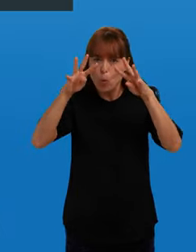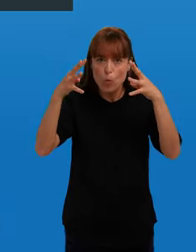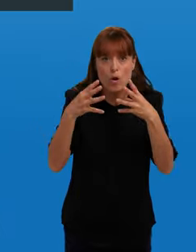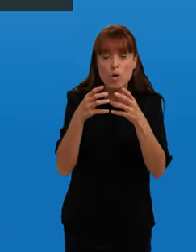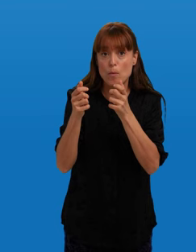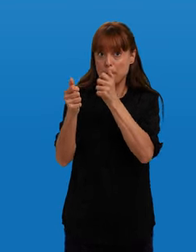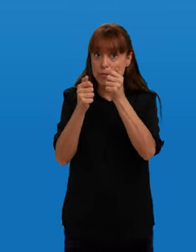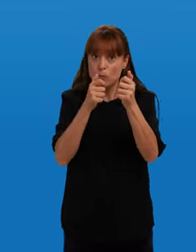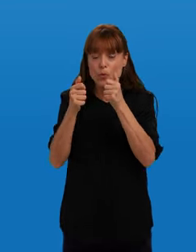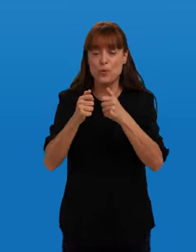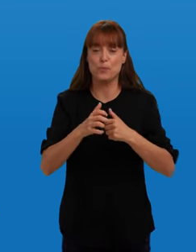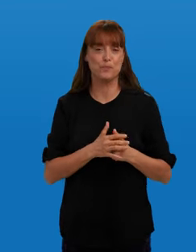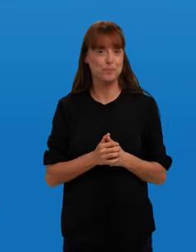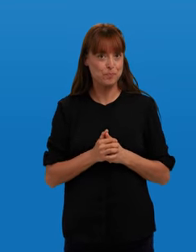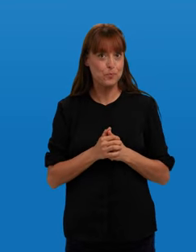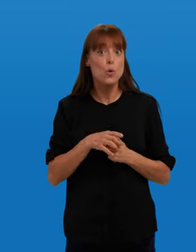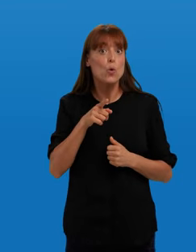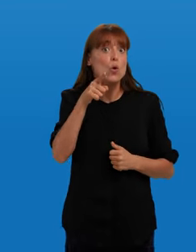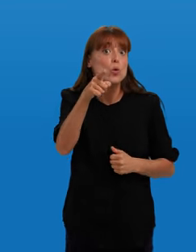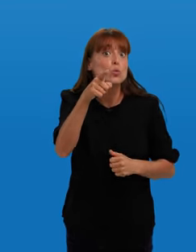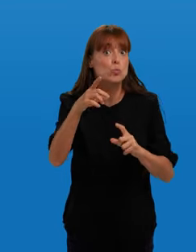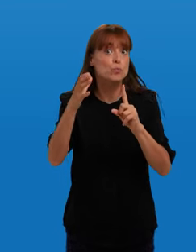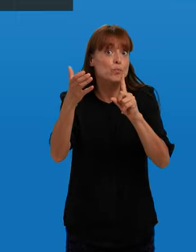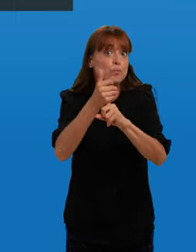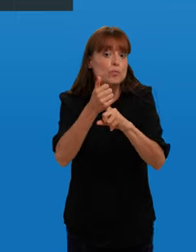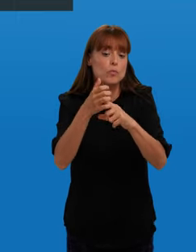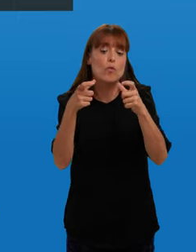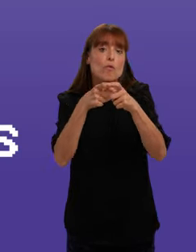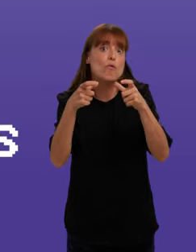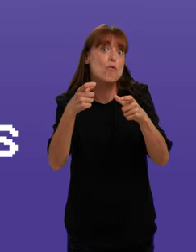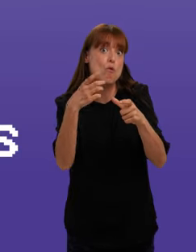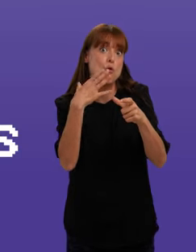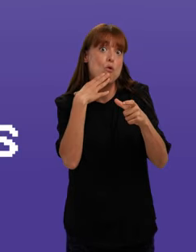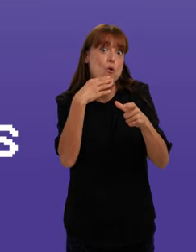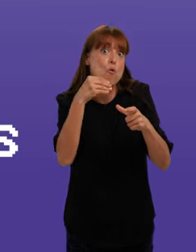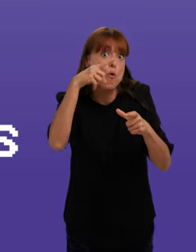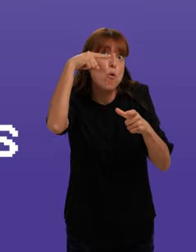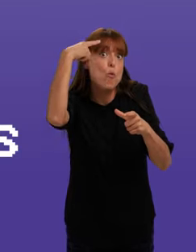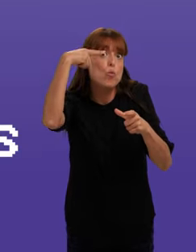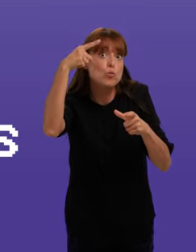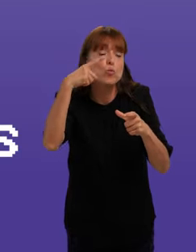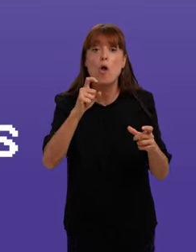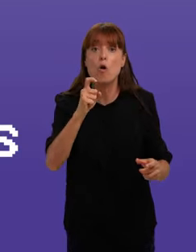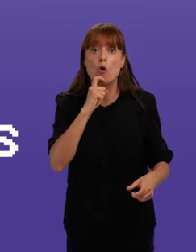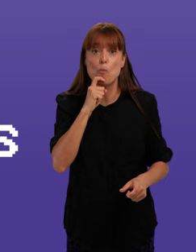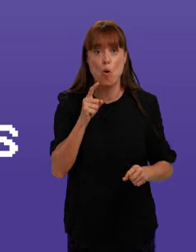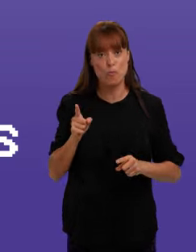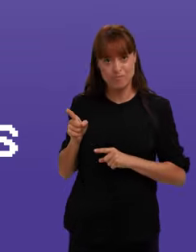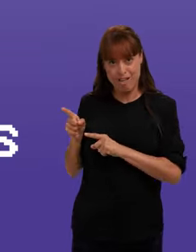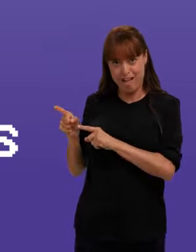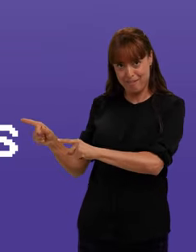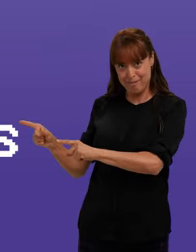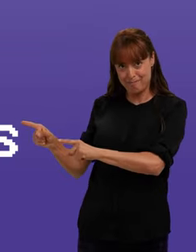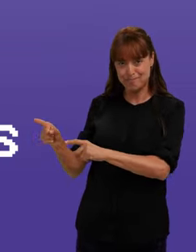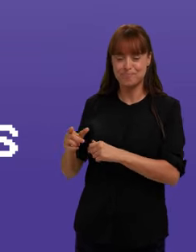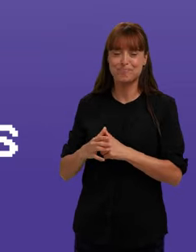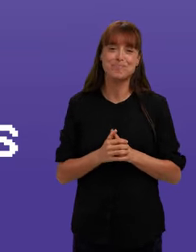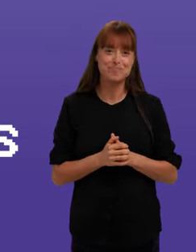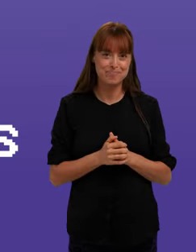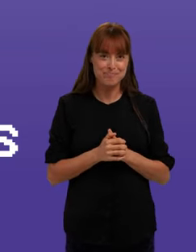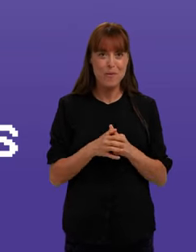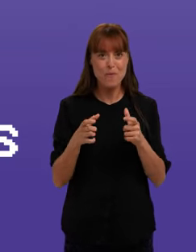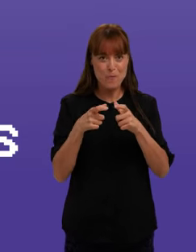no lo dejes pasar él consigue hotel bono cultural shopper en bono cultura joven puntocom punto es